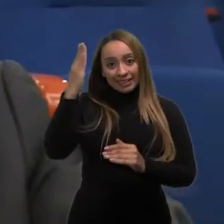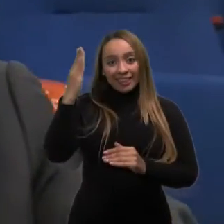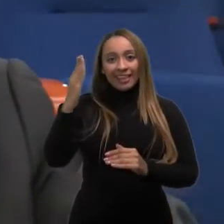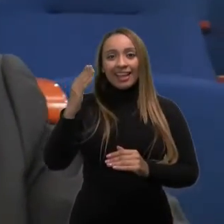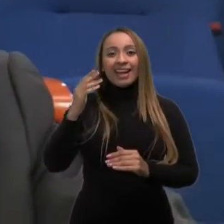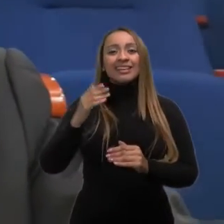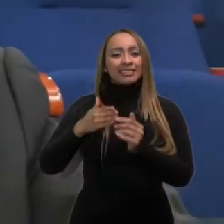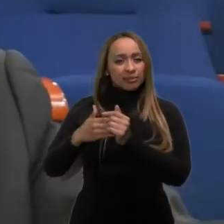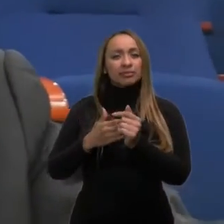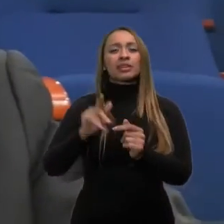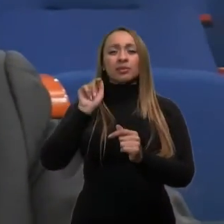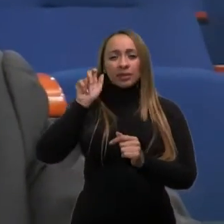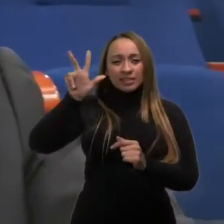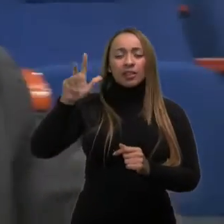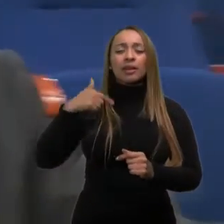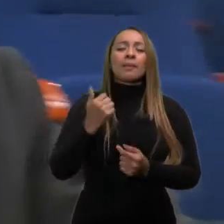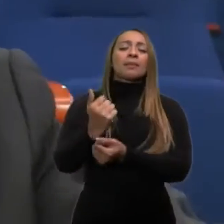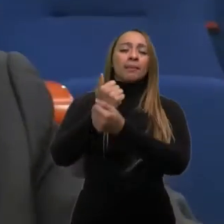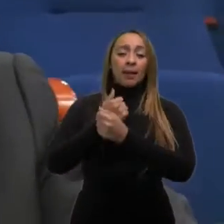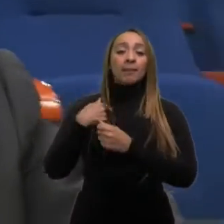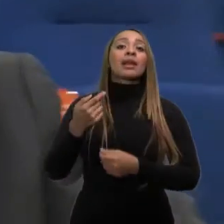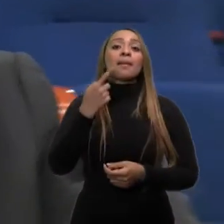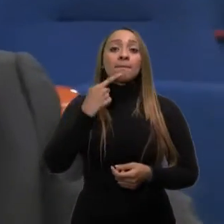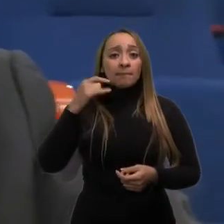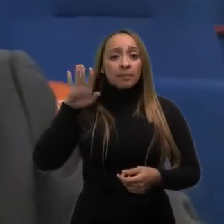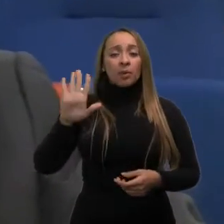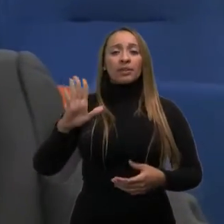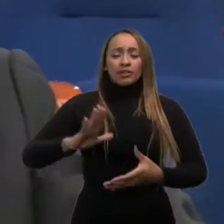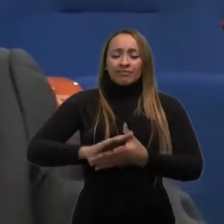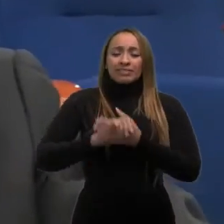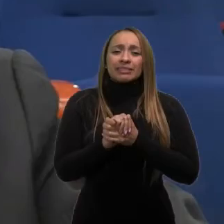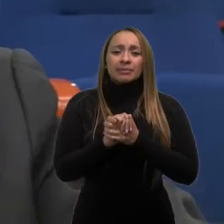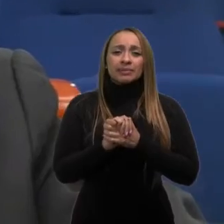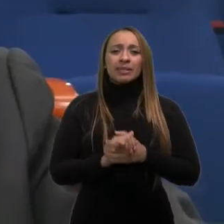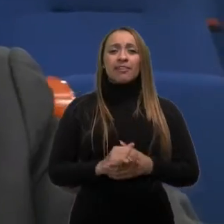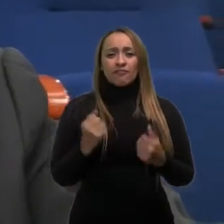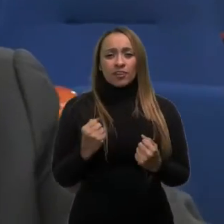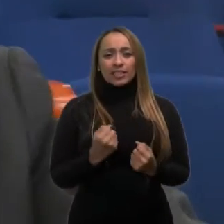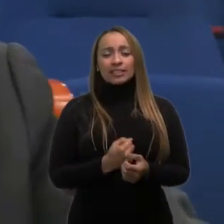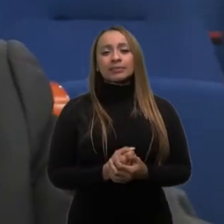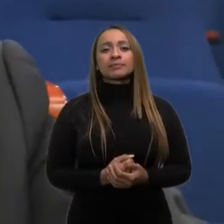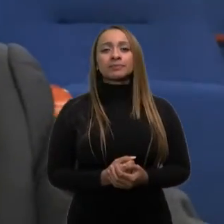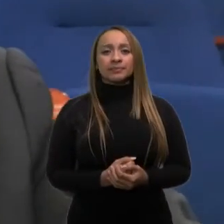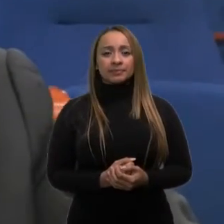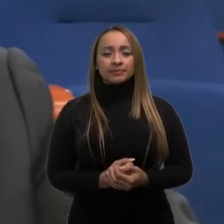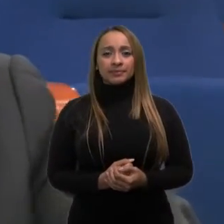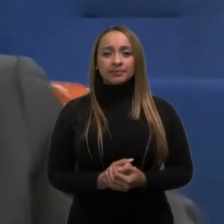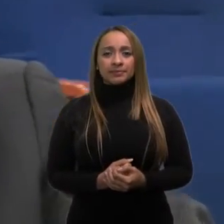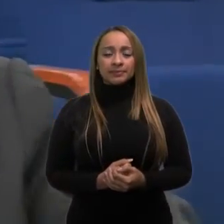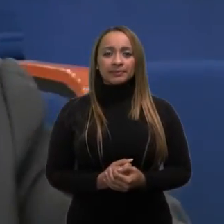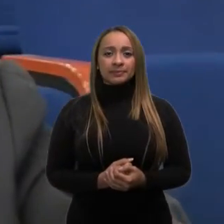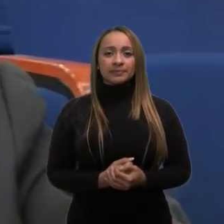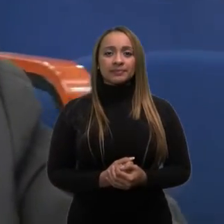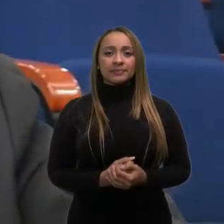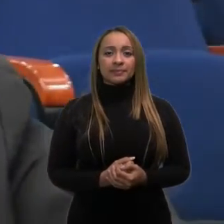día sean dirigidos por uno que te ama y que te prometió aferrarse de ti con su diestra de justicia y hacerte más que